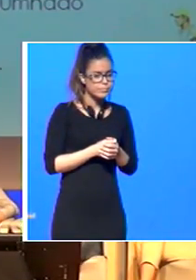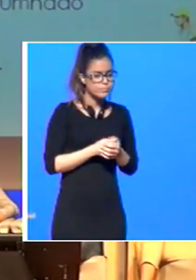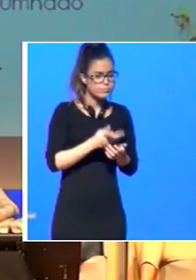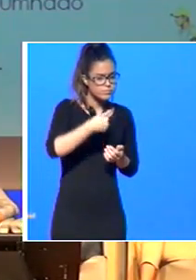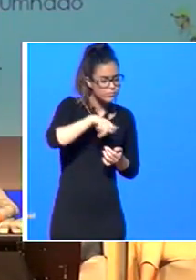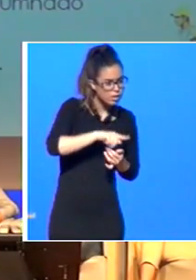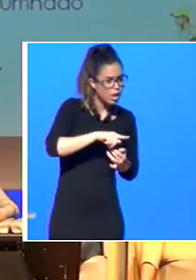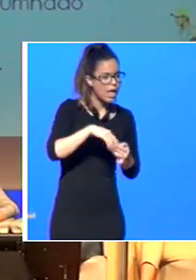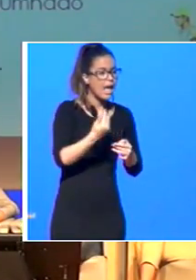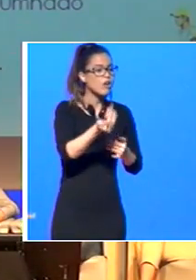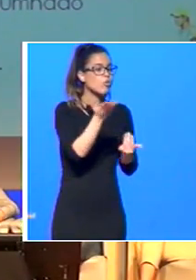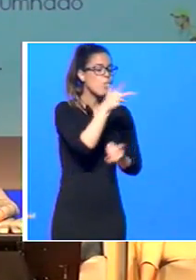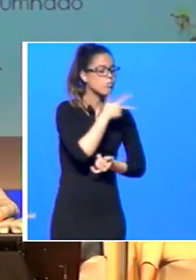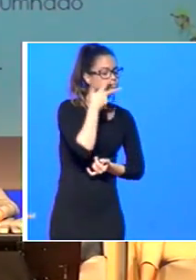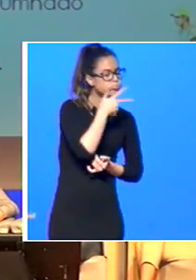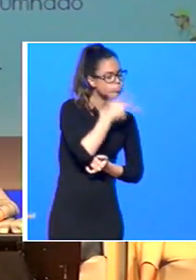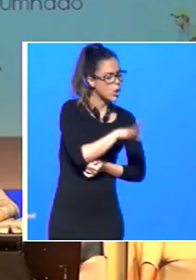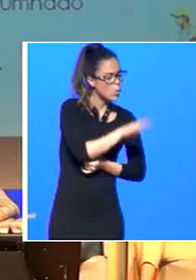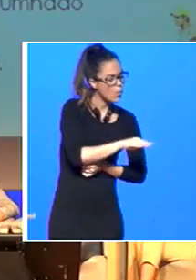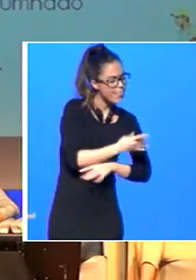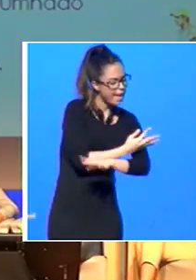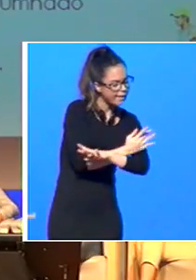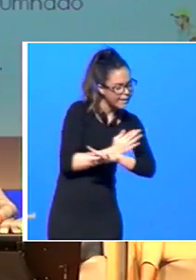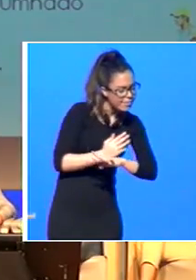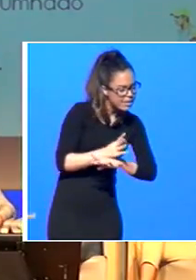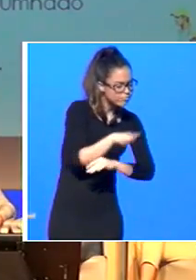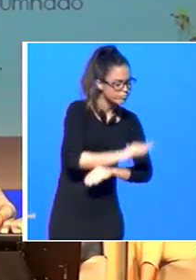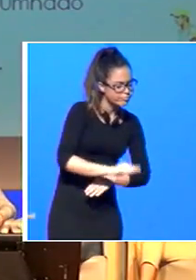el jardín escolar. Es un momento en que alumnado